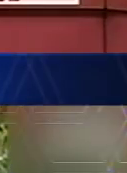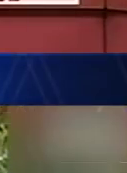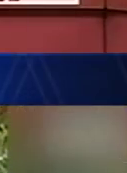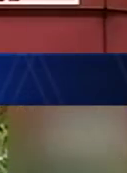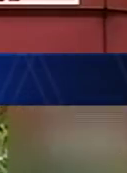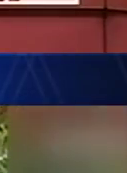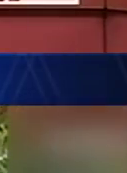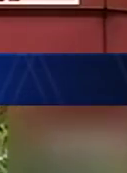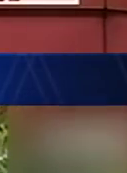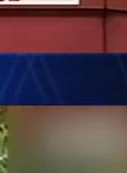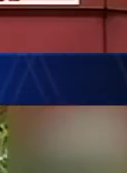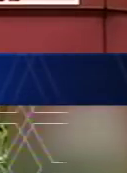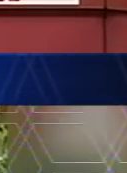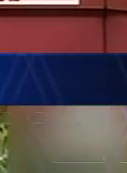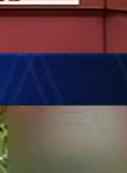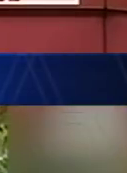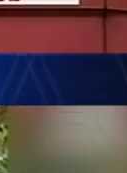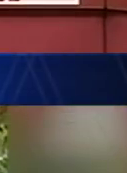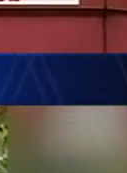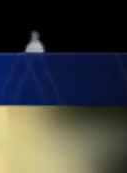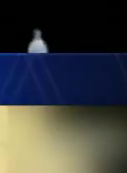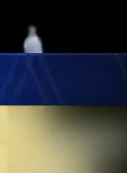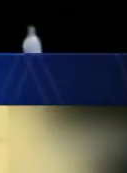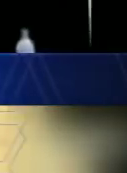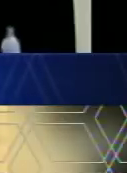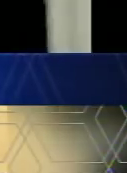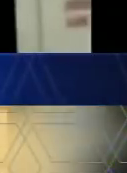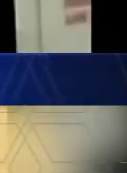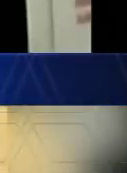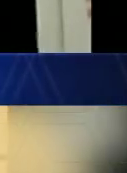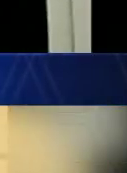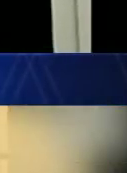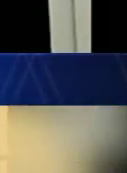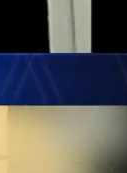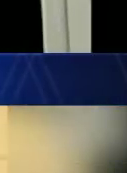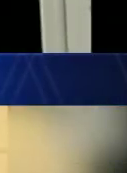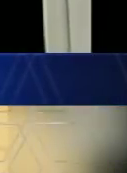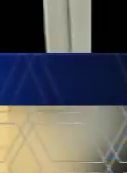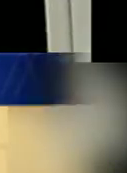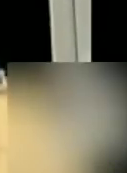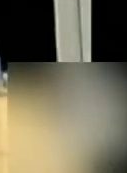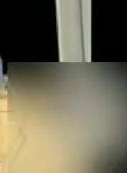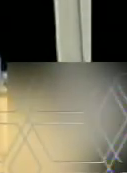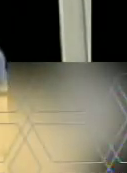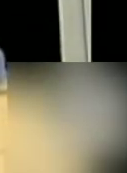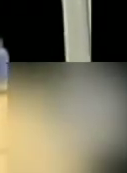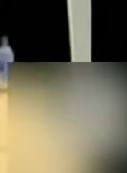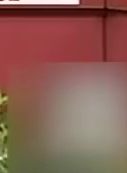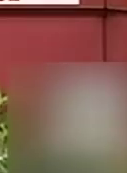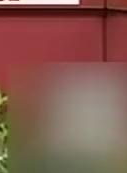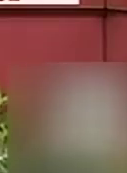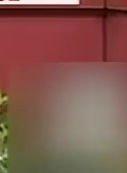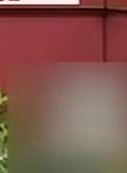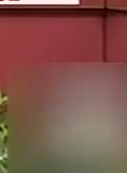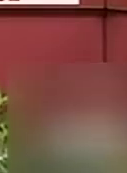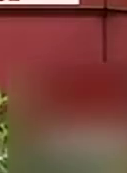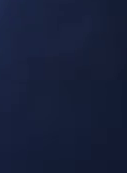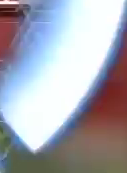mostró pruebas diosdado cabello acusó al diputado ismael garcía de estar vinculado en atentado contra el presidente